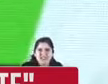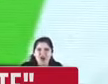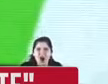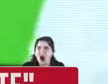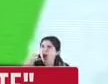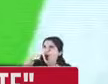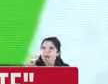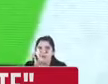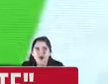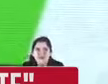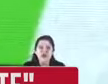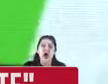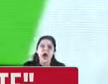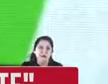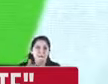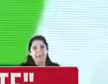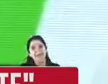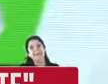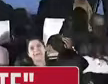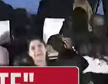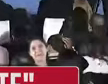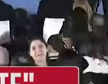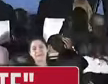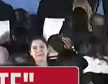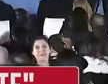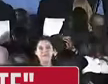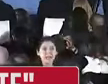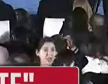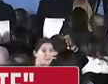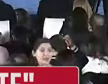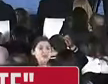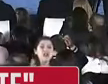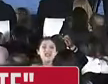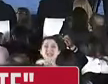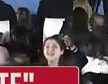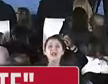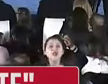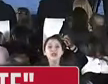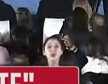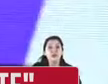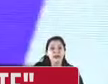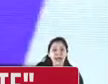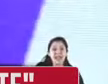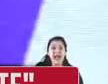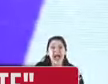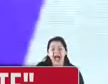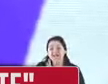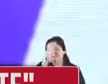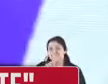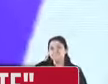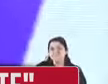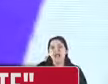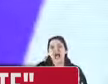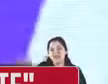seriamente tan dispuesto a los argentinos a dejar de comer carne no se comen pollos para que la argentina tenga más ingresos y para los que producen las